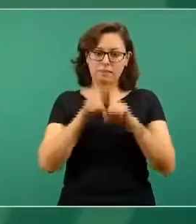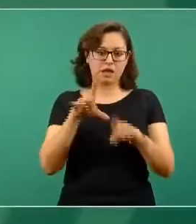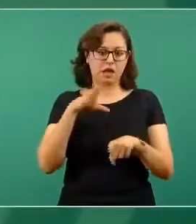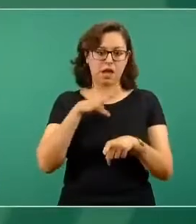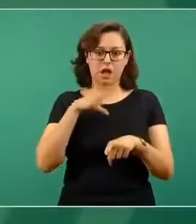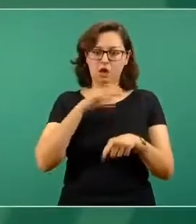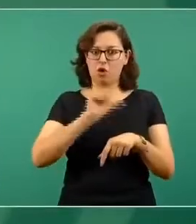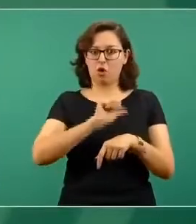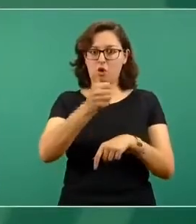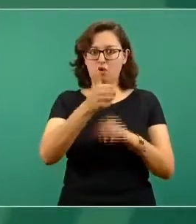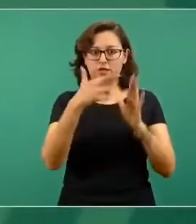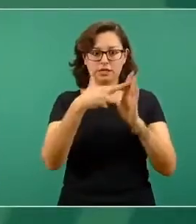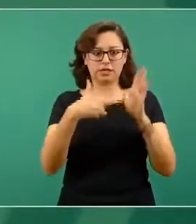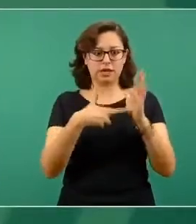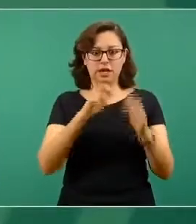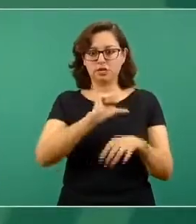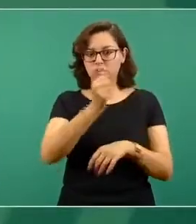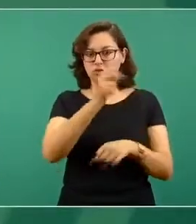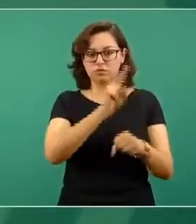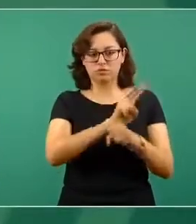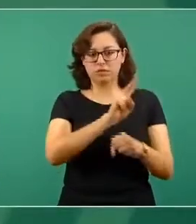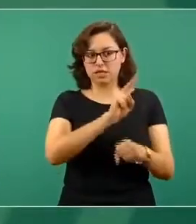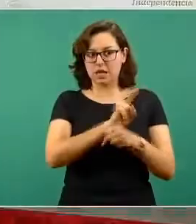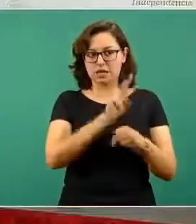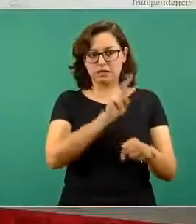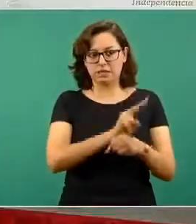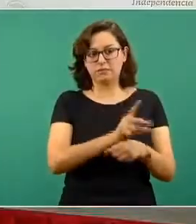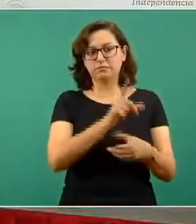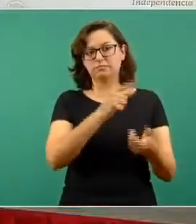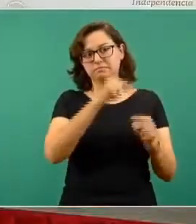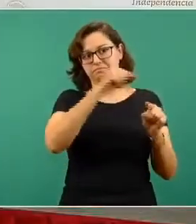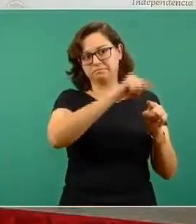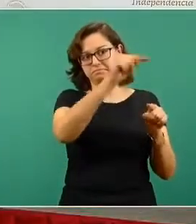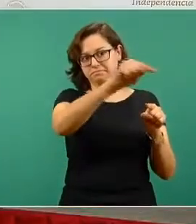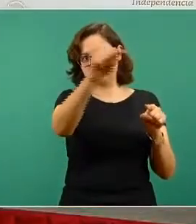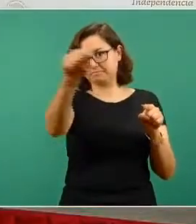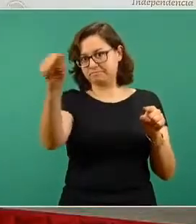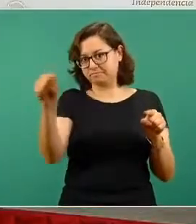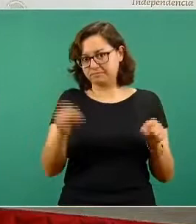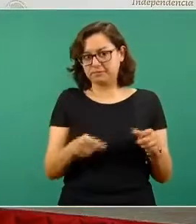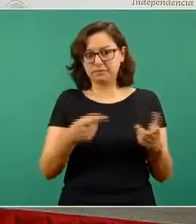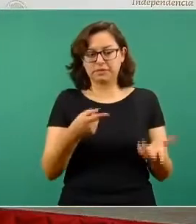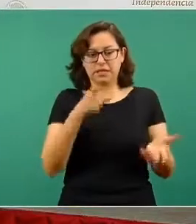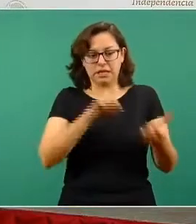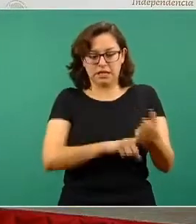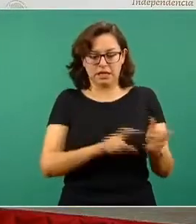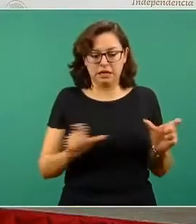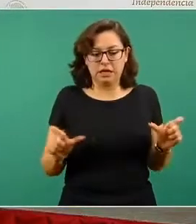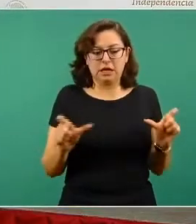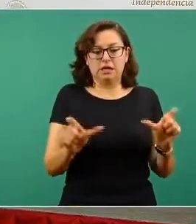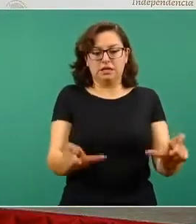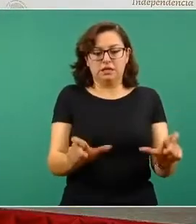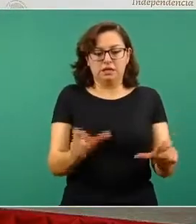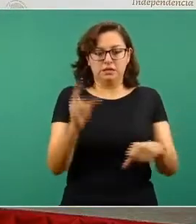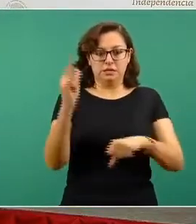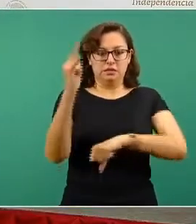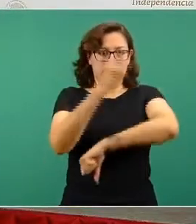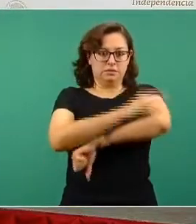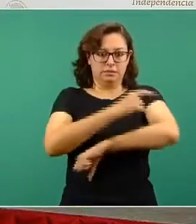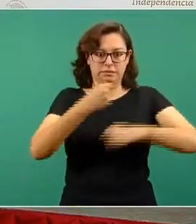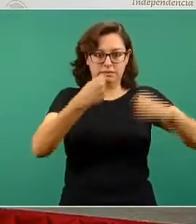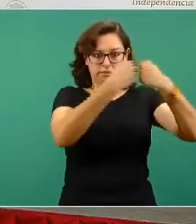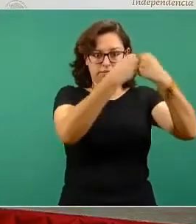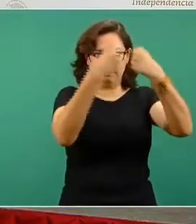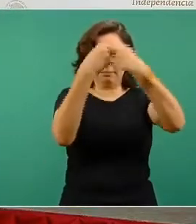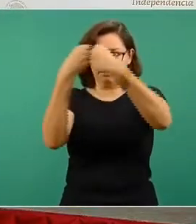marcos regulatorios y de vigilancia que están precisamente a cargo de las aduanas de México en